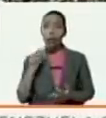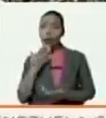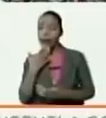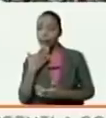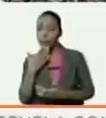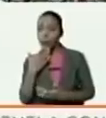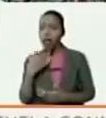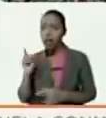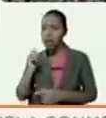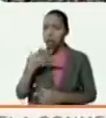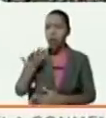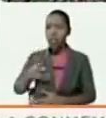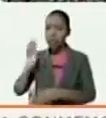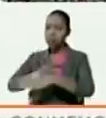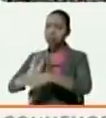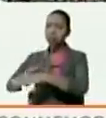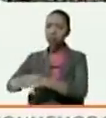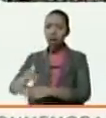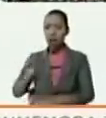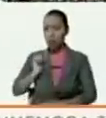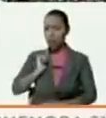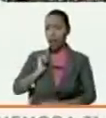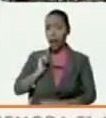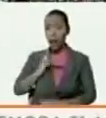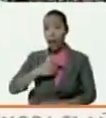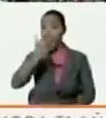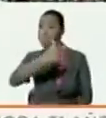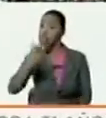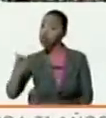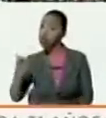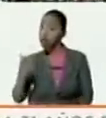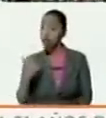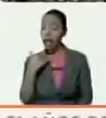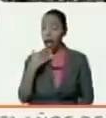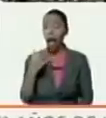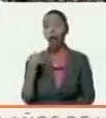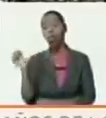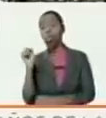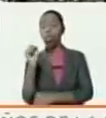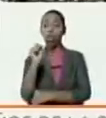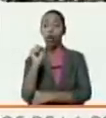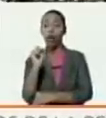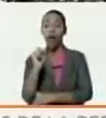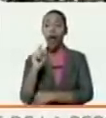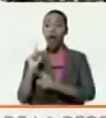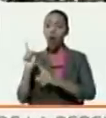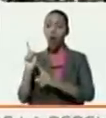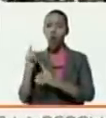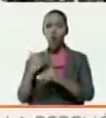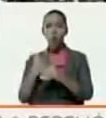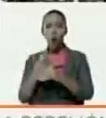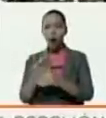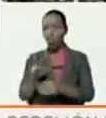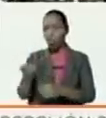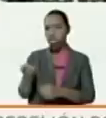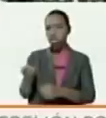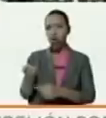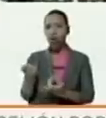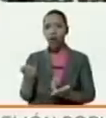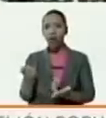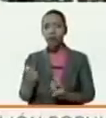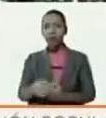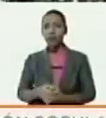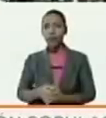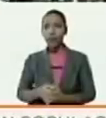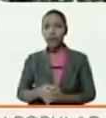puede llamar a lo que quiera. El problema es que la gente le haga caso a estas alturas, ¿no? Es una caricatura, una caricatura